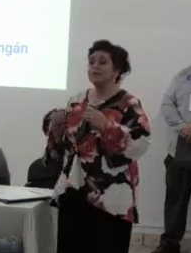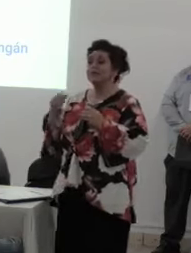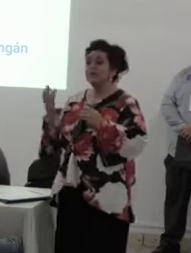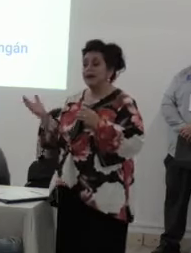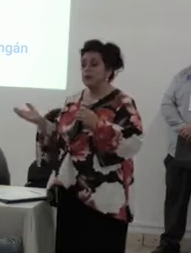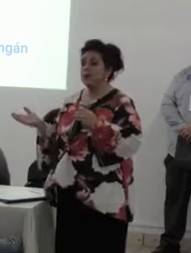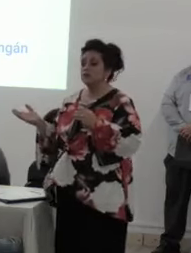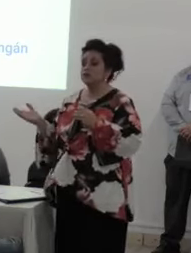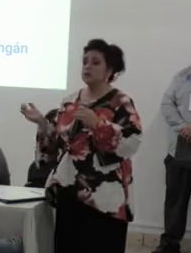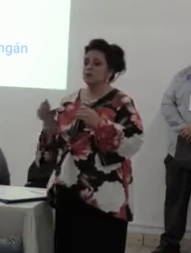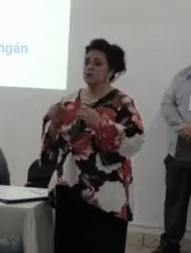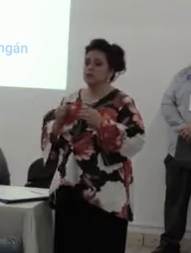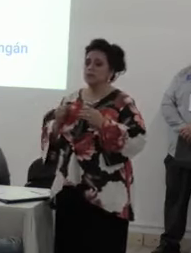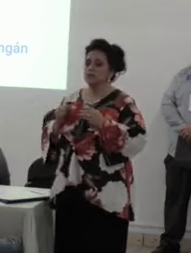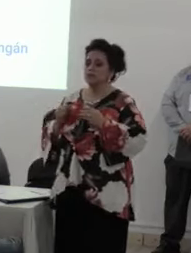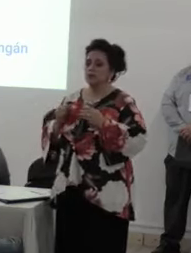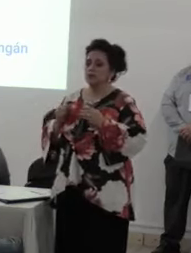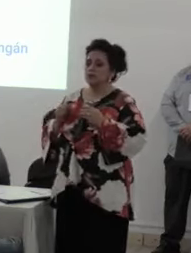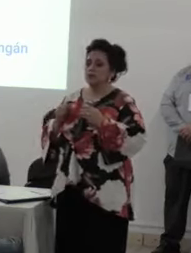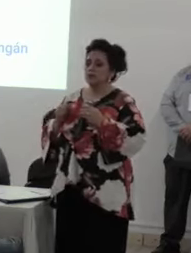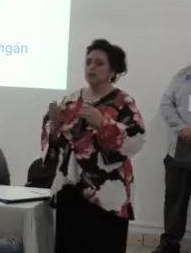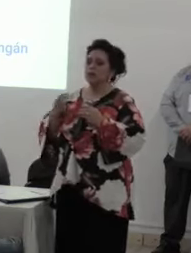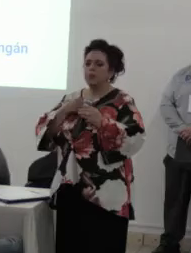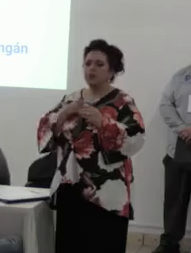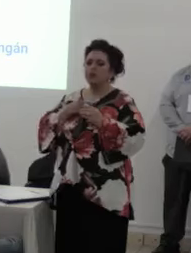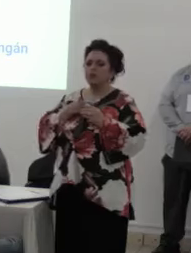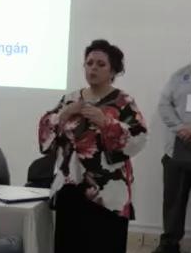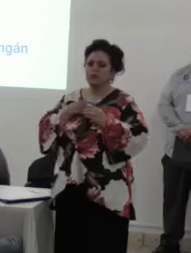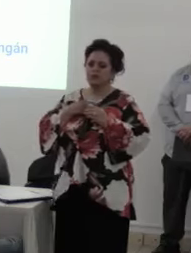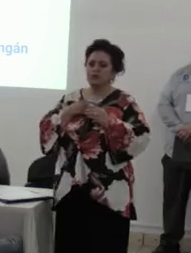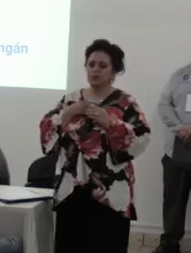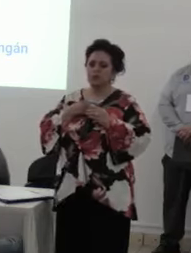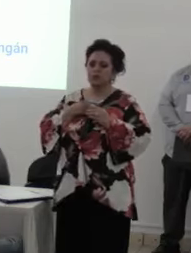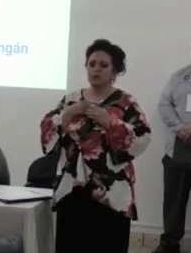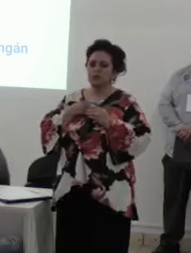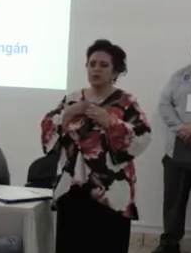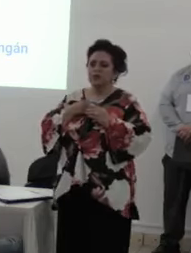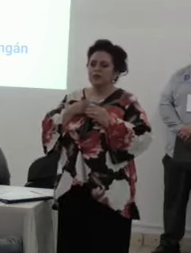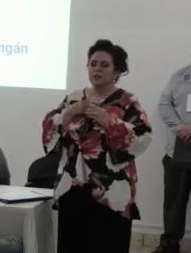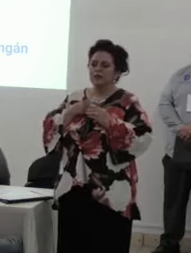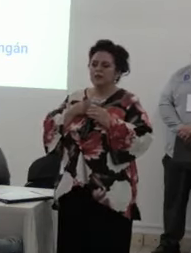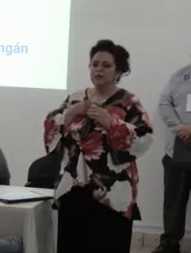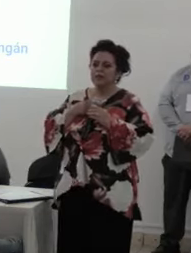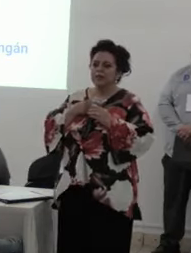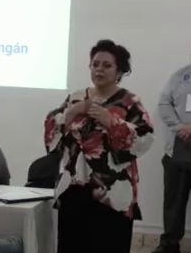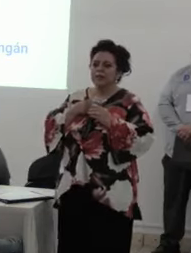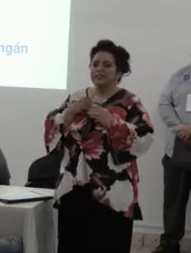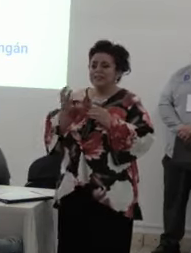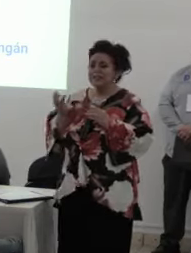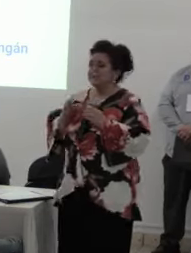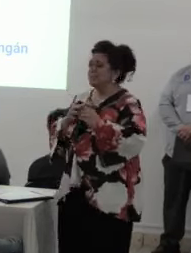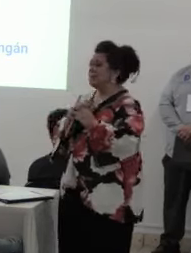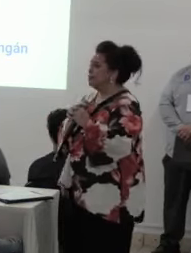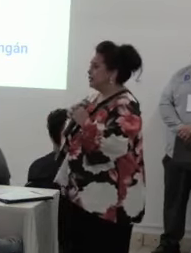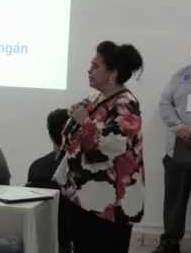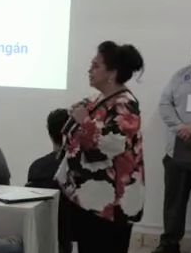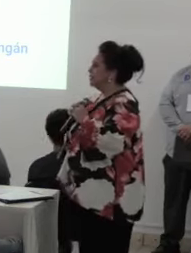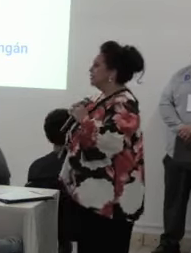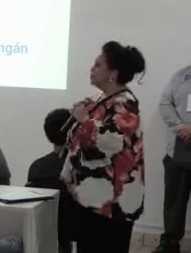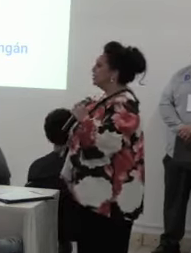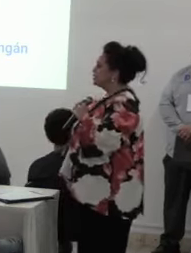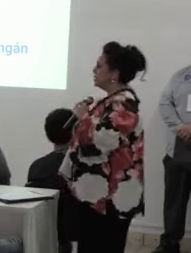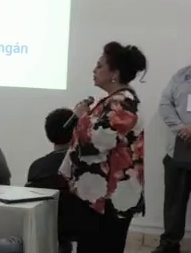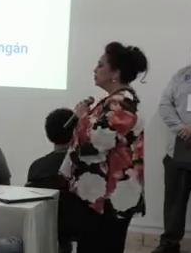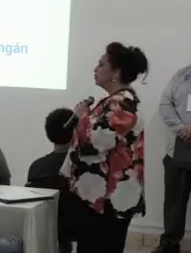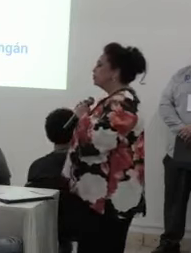es también evaluar su seguimiento, porque operan con nuestros recursos. Entonces, qué triste saber